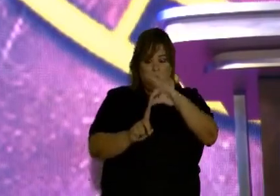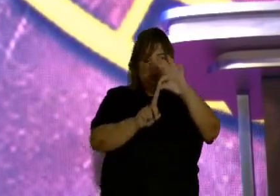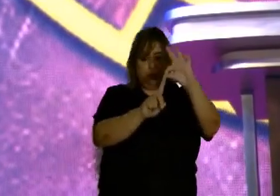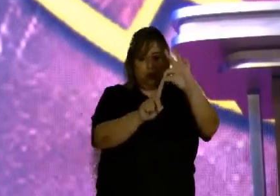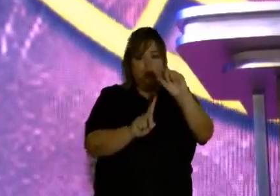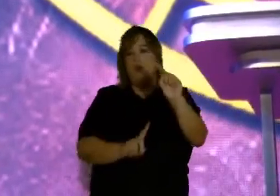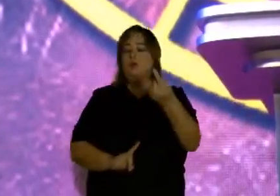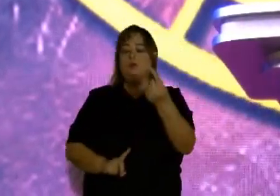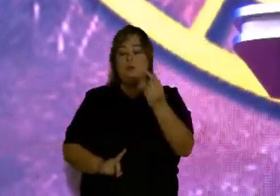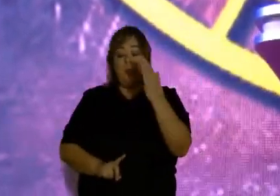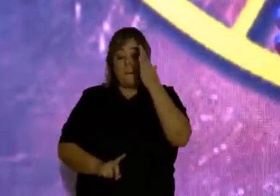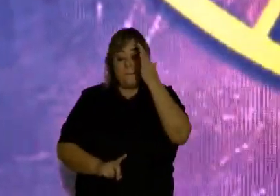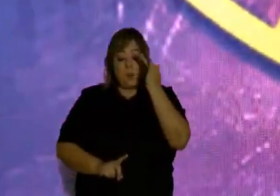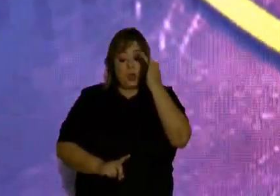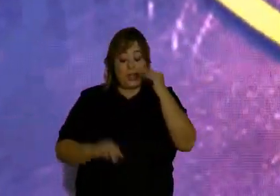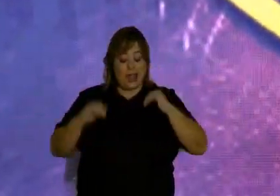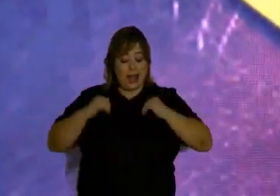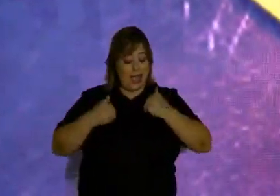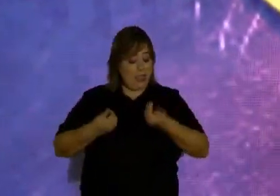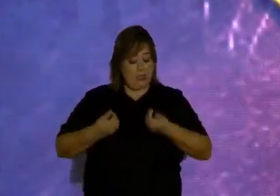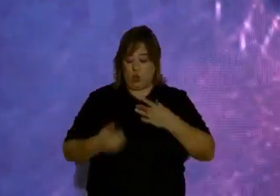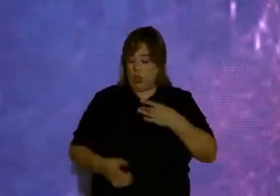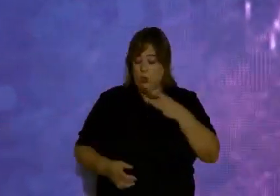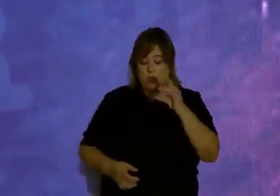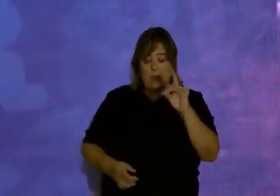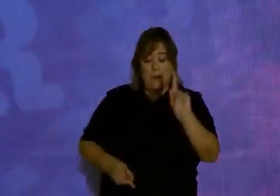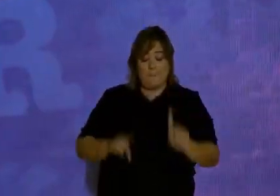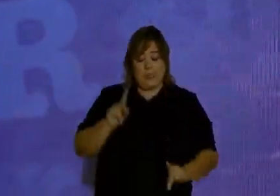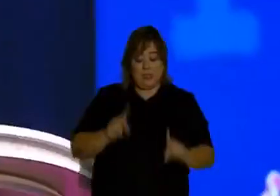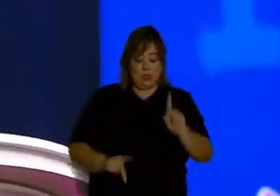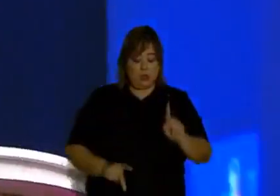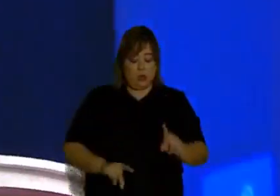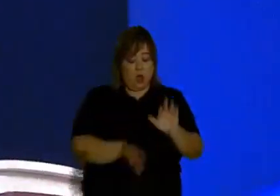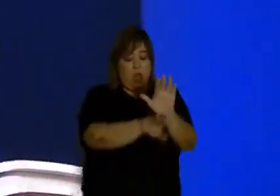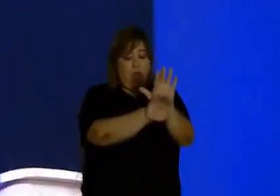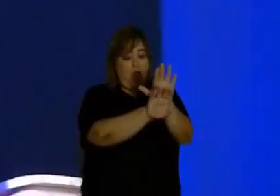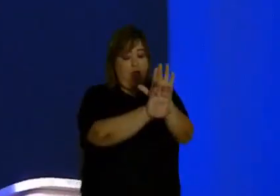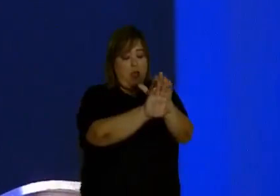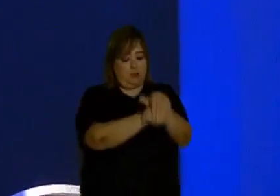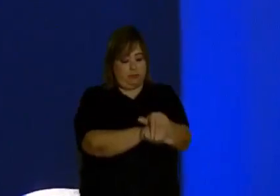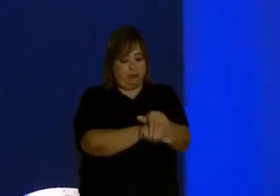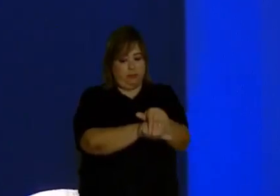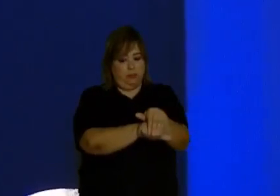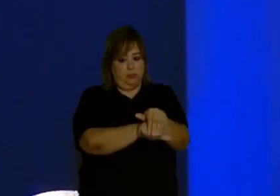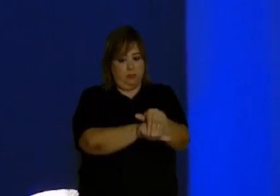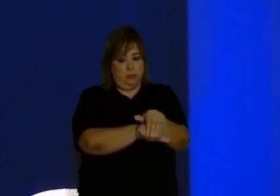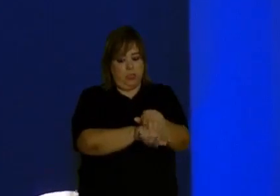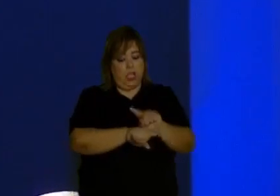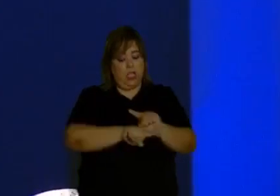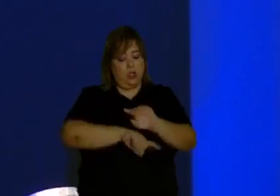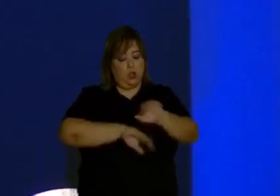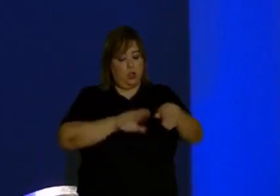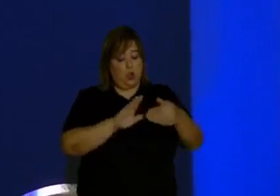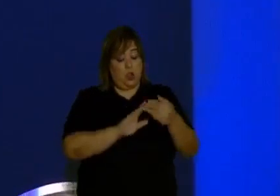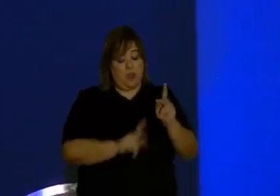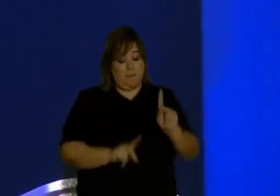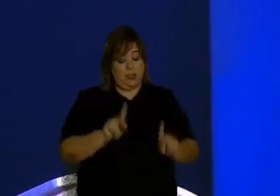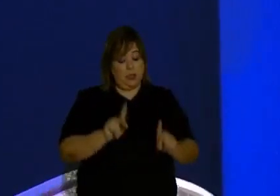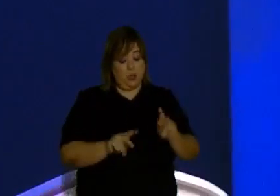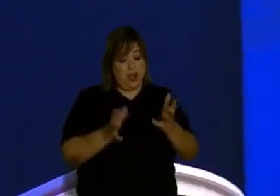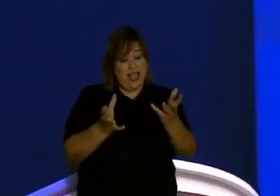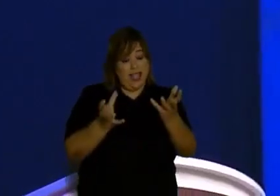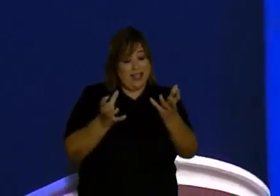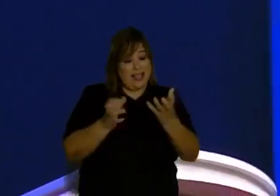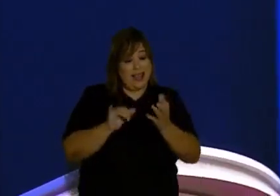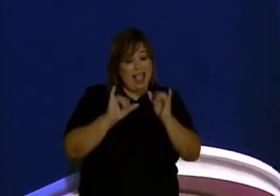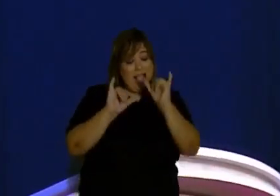estaba cansado de la hipocresía religiosa y de cómo todos querían quedar bien sin cambiar y transformar sus